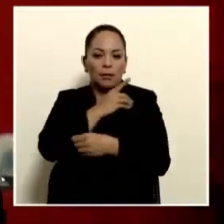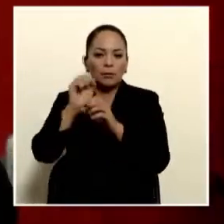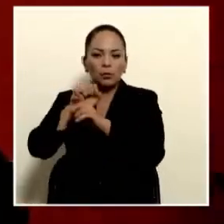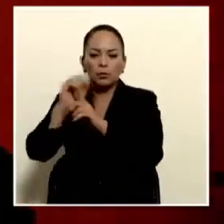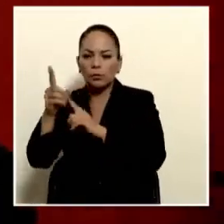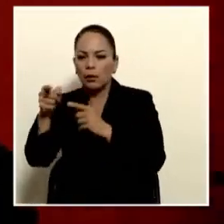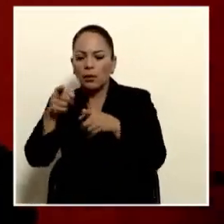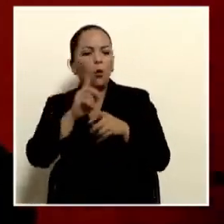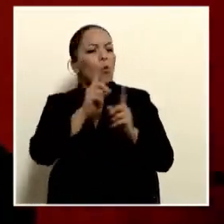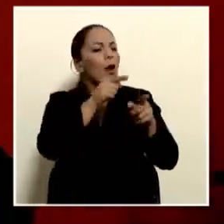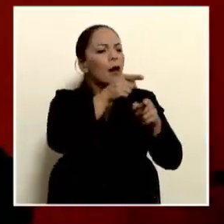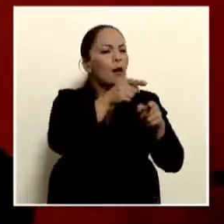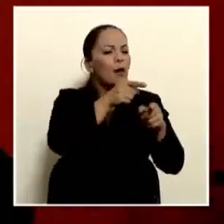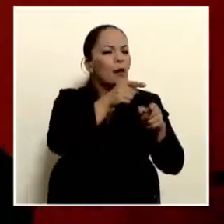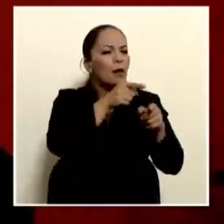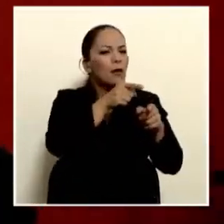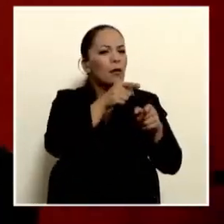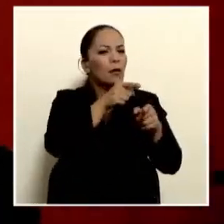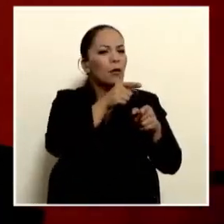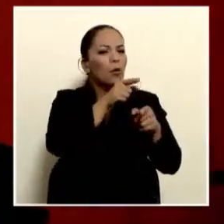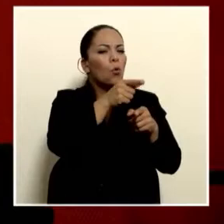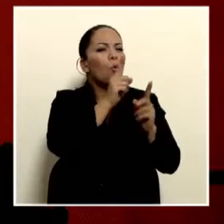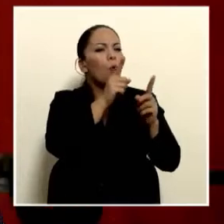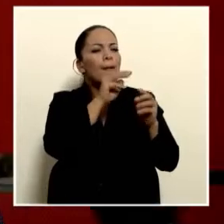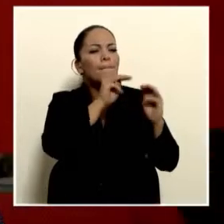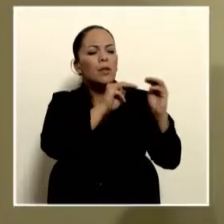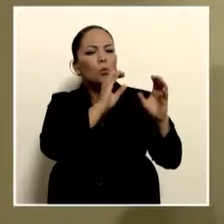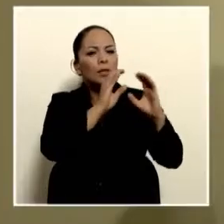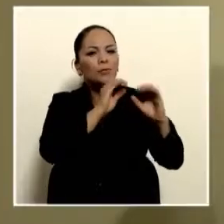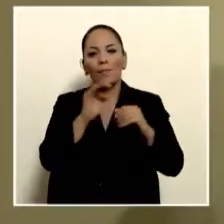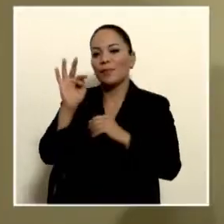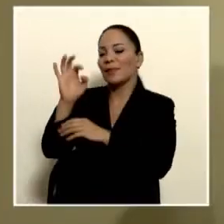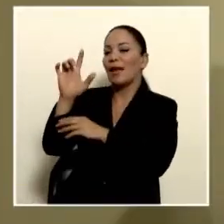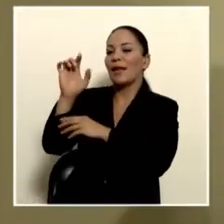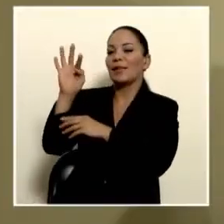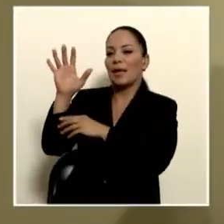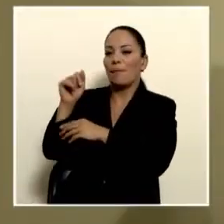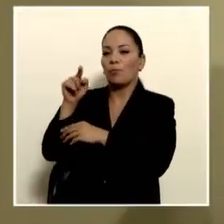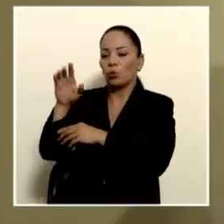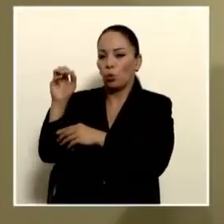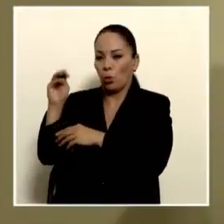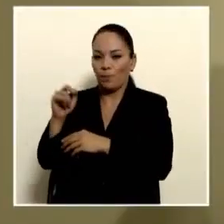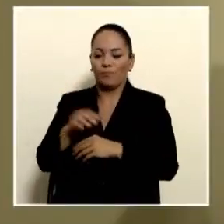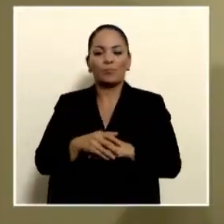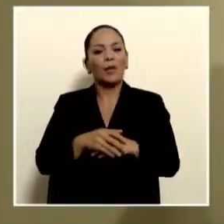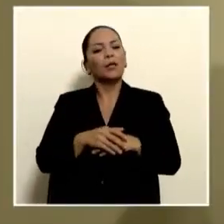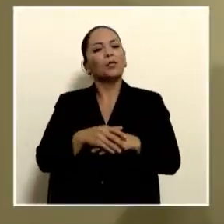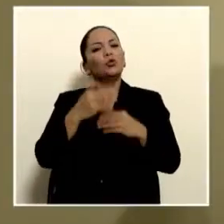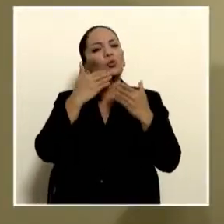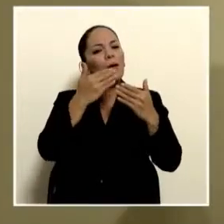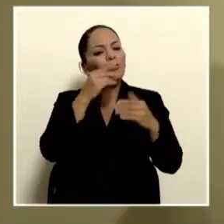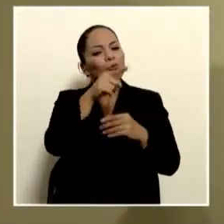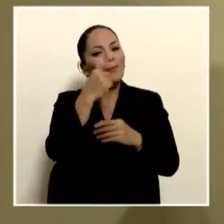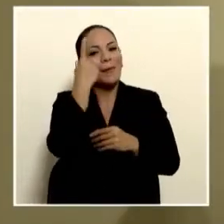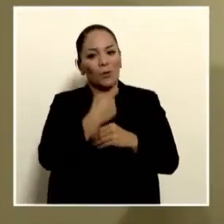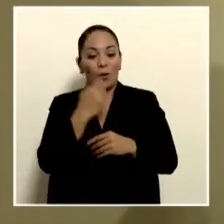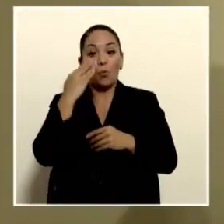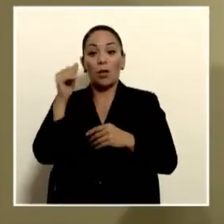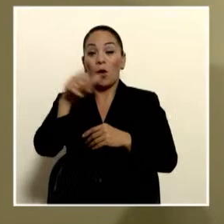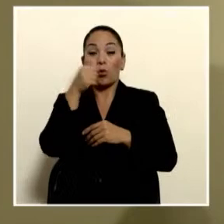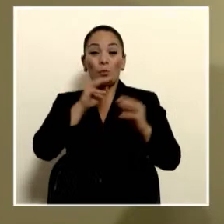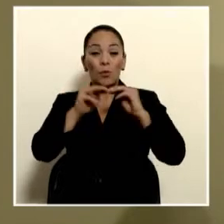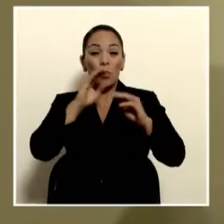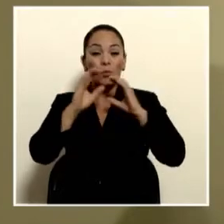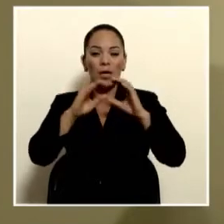qué medios usted, perdón? Teletica.com. ¿Cómo le agradezco que me haga esa pregunta? Porque otros medios se han dedicado a mentir